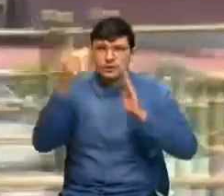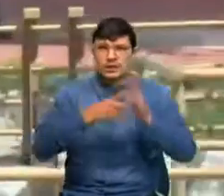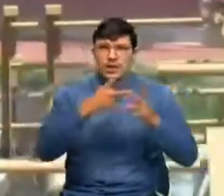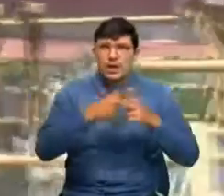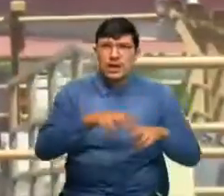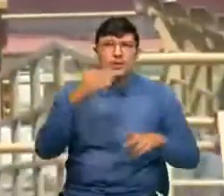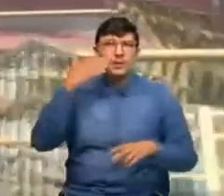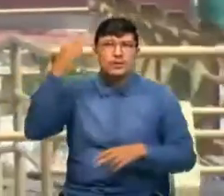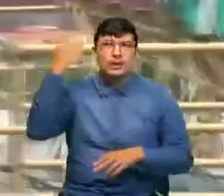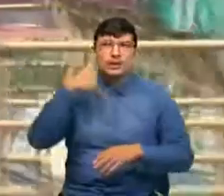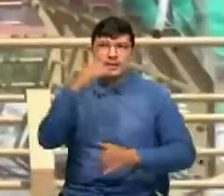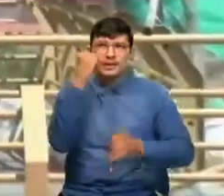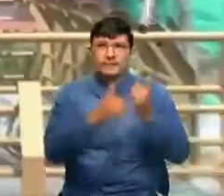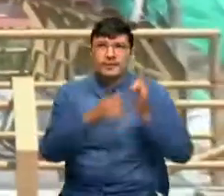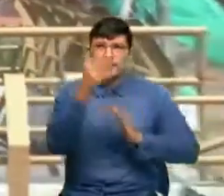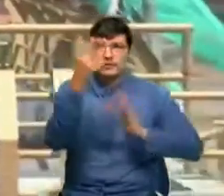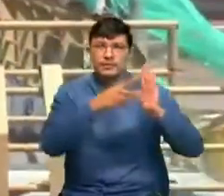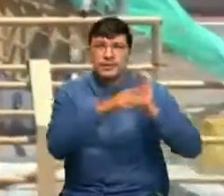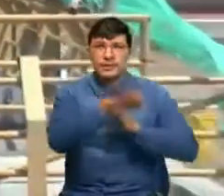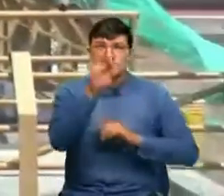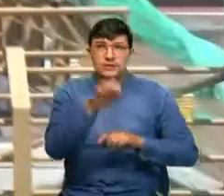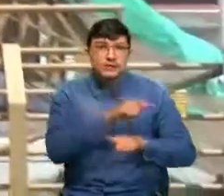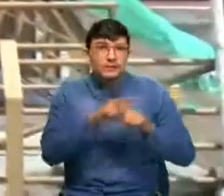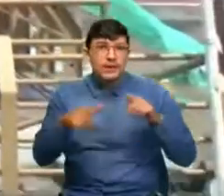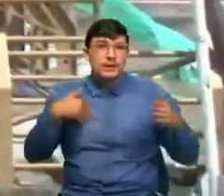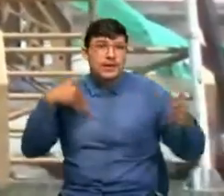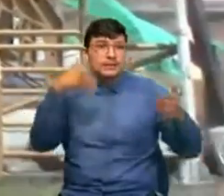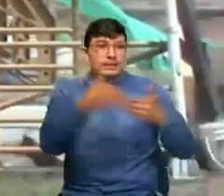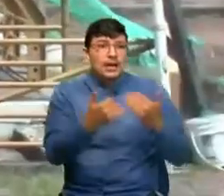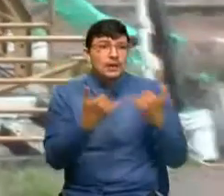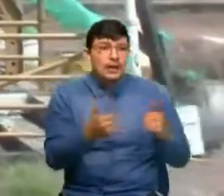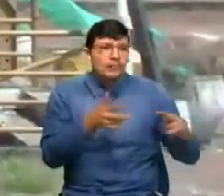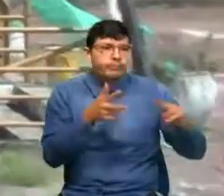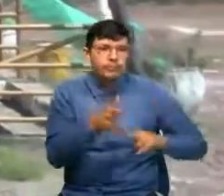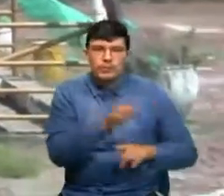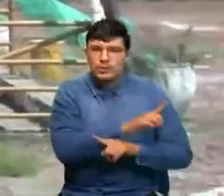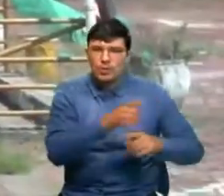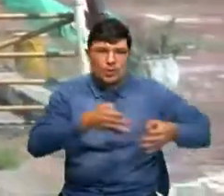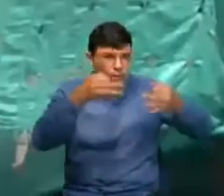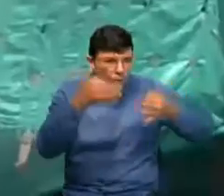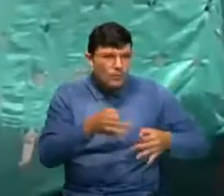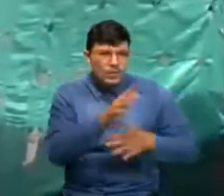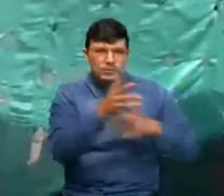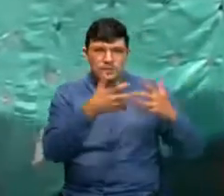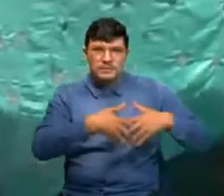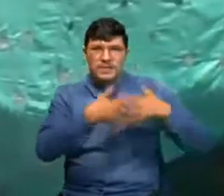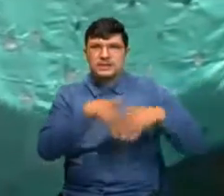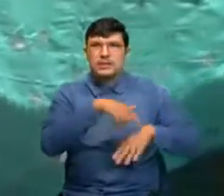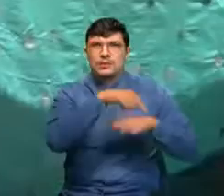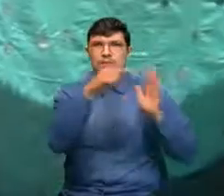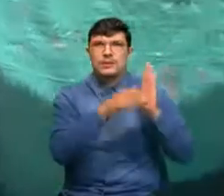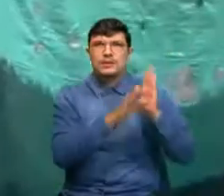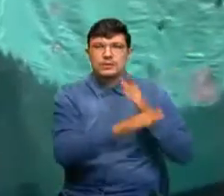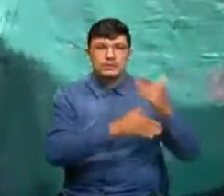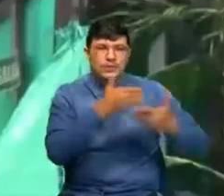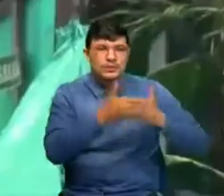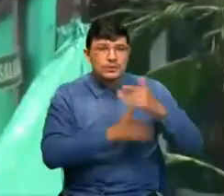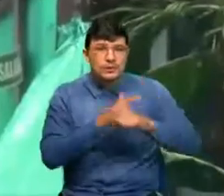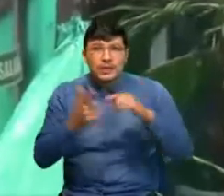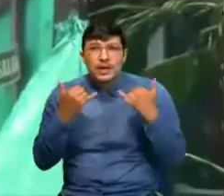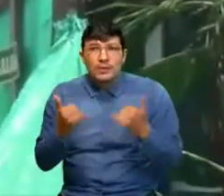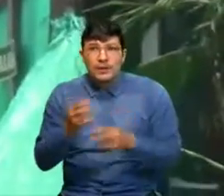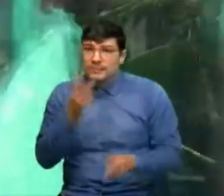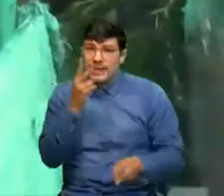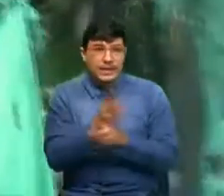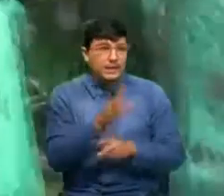reparación que inició a fines de 2018, pero que quedó paralizada por incumplimientos del contratista. Esto ha generado inseguridad en el